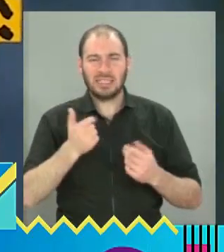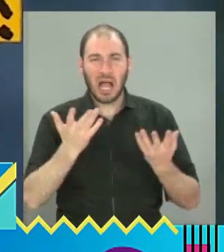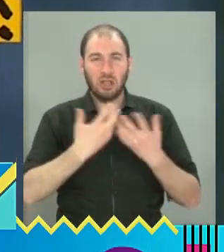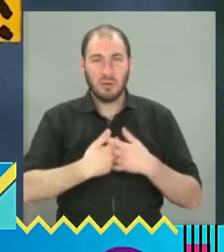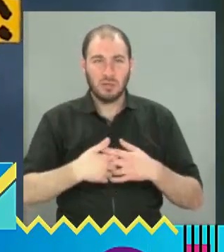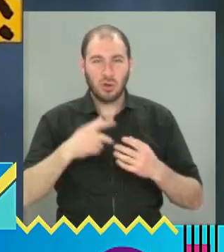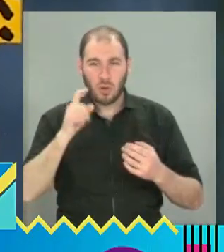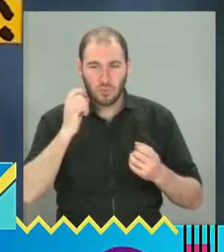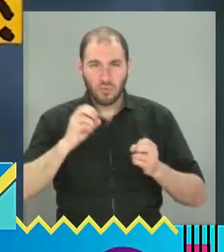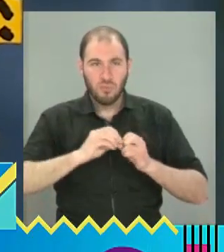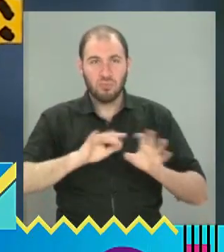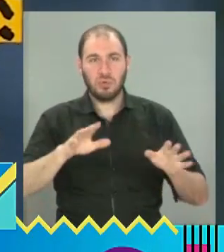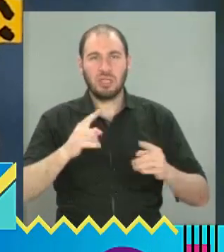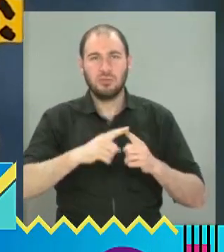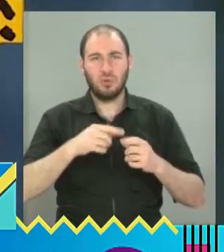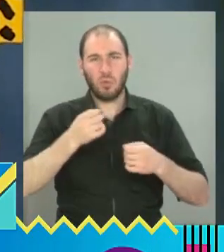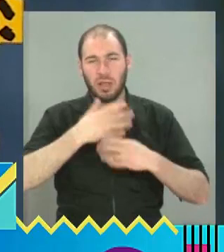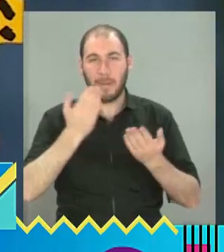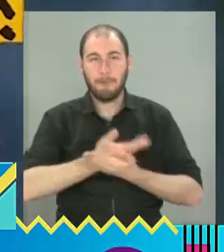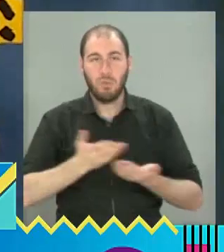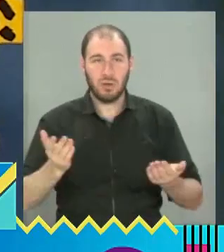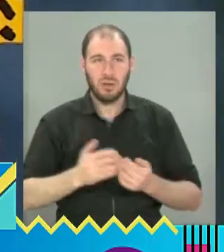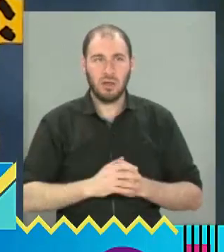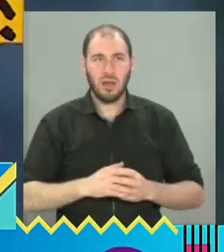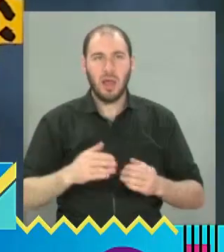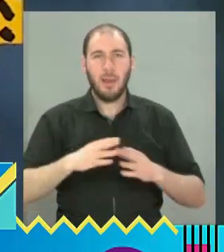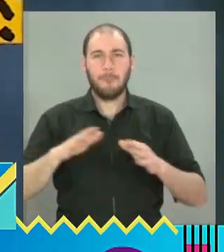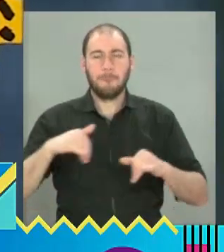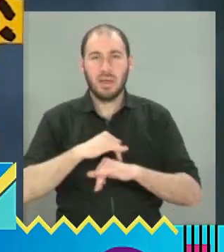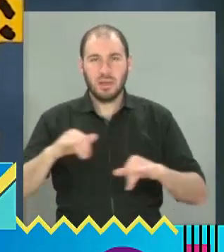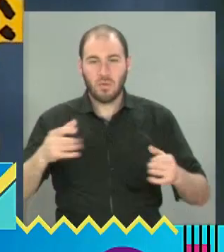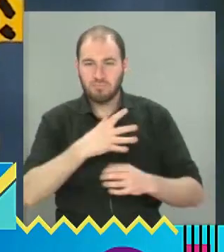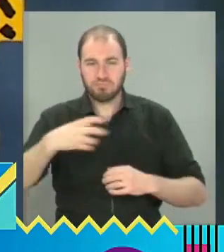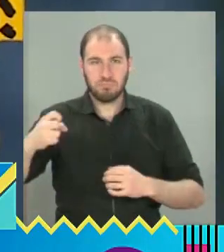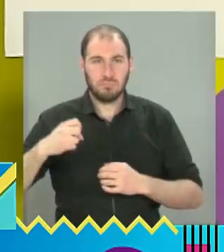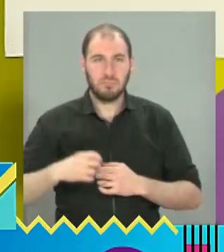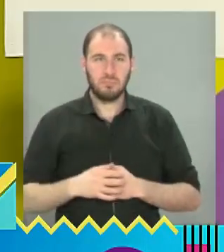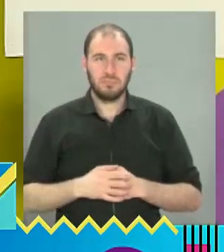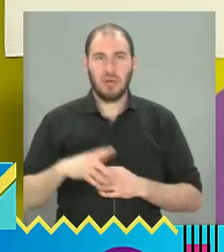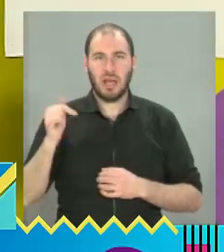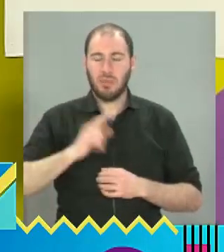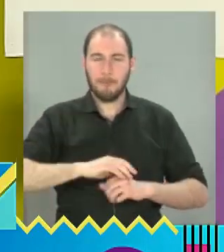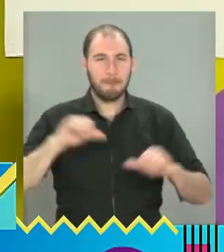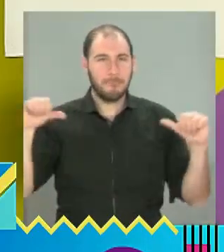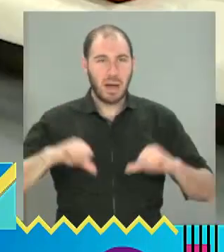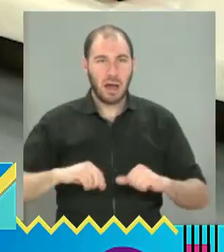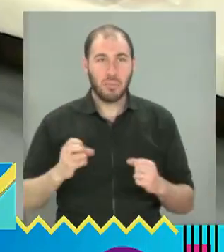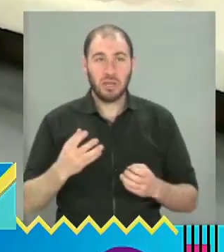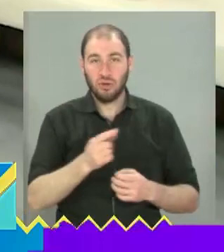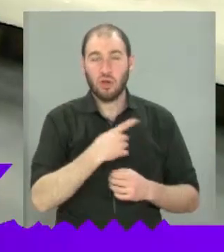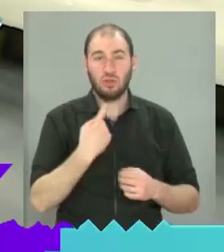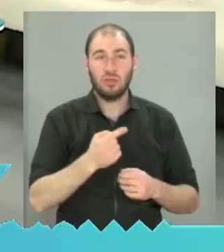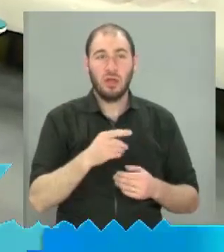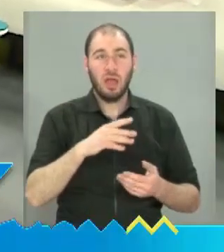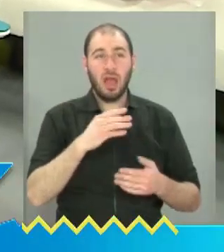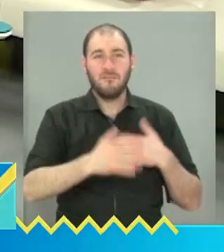apenas toma conocimiento. Cualquier institución pública toma conocimiento del medio de comunicación. Y esto es una locura, porque de verdad que hemos tenido que nosotros proteger de